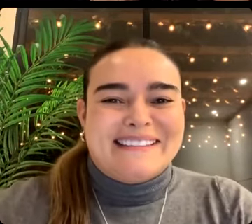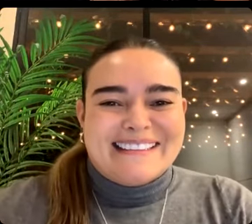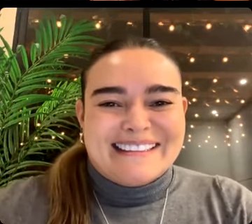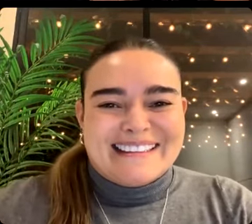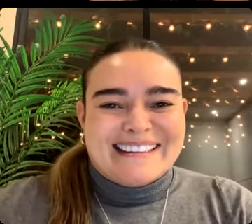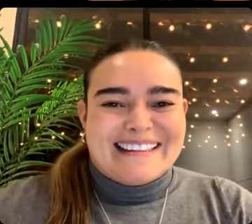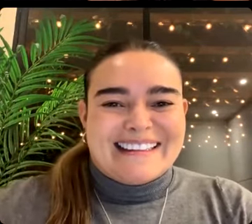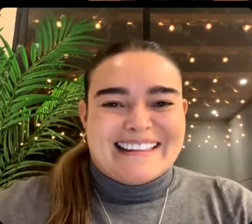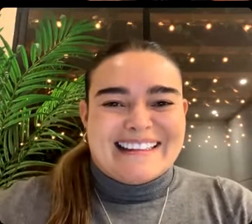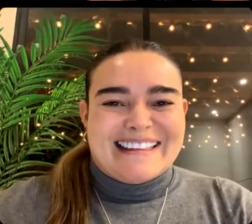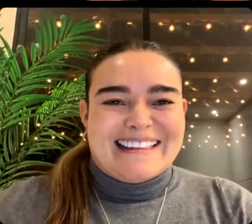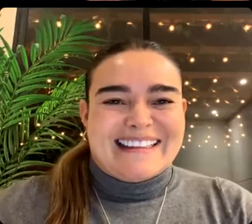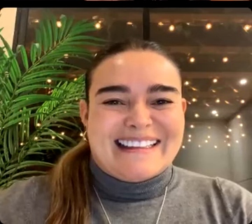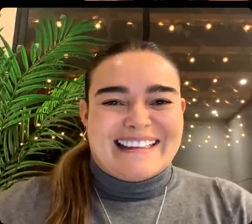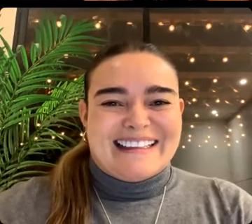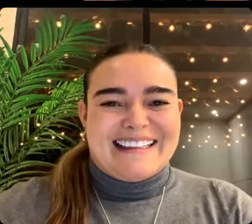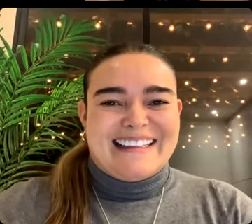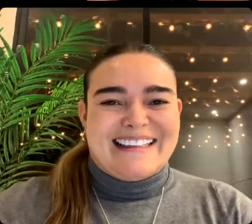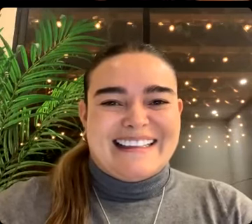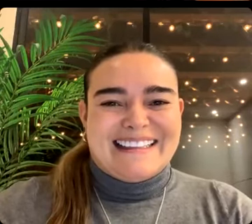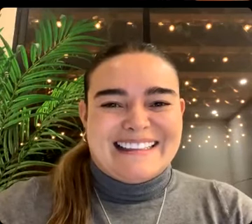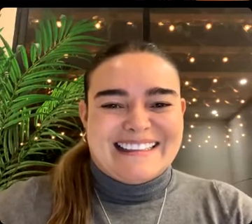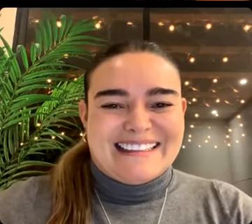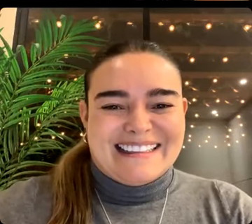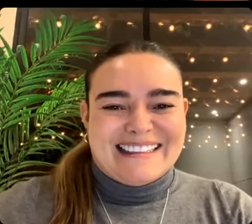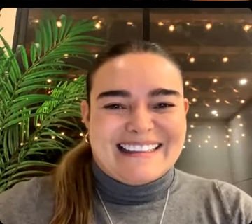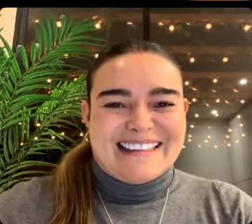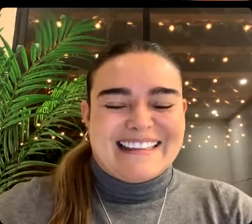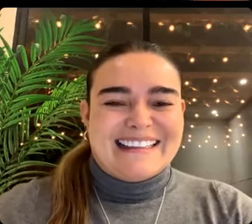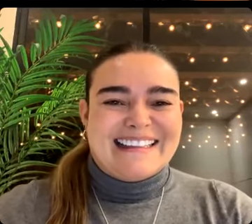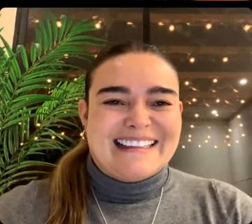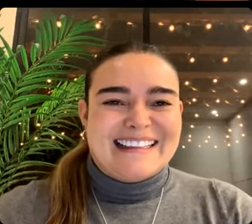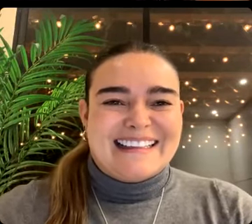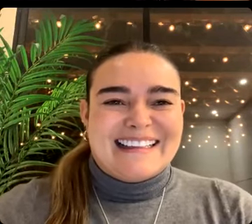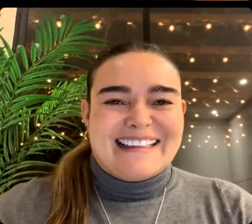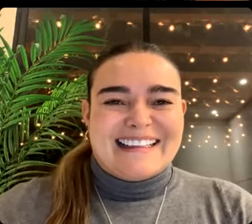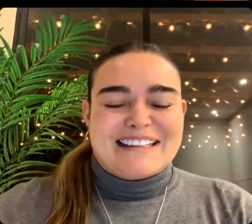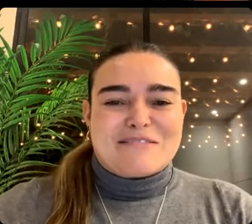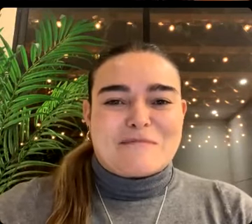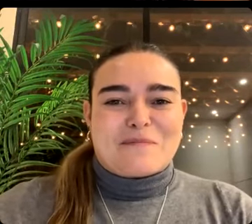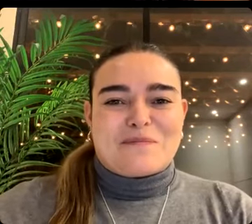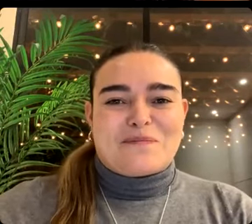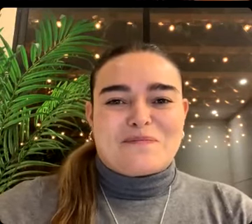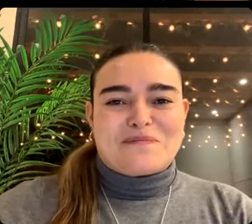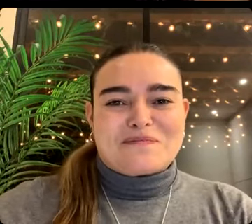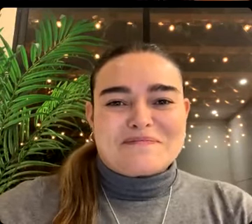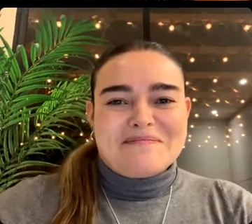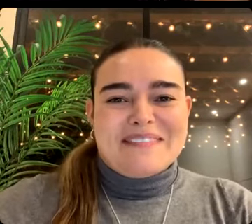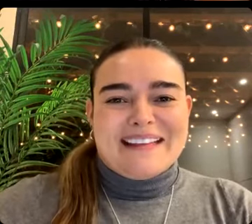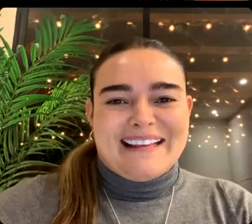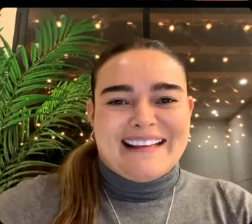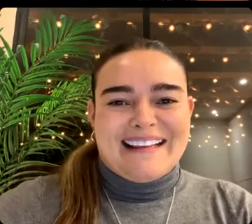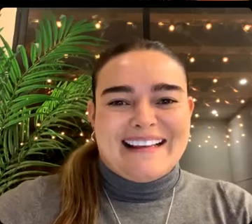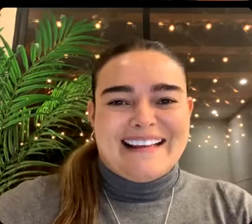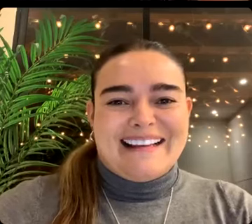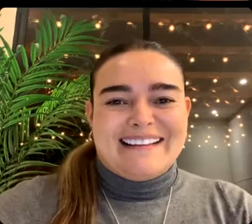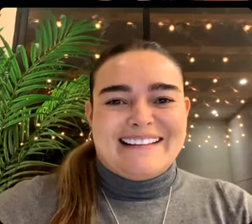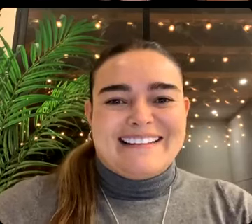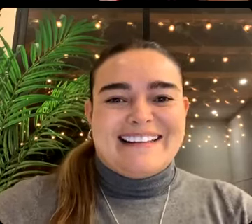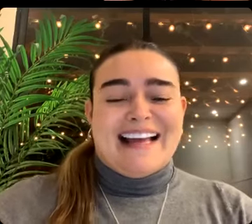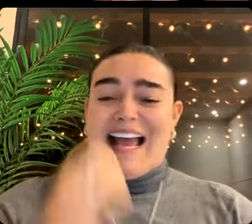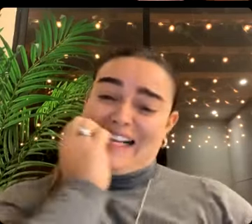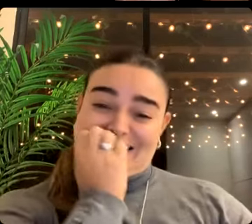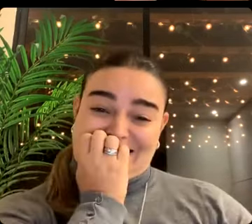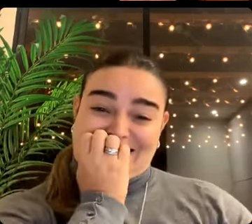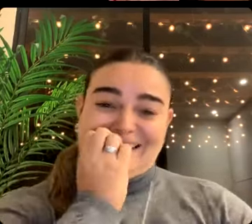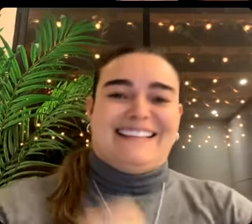¿no? ¡Ay, qué emoción! Nosotros también estamos absolutamente felices. Cata, es que es más, por acá tengo ya la cifra oficial. O sea, nada